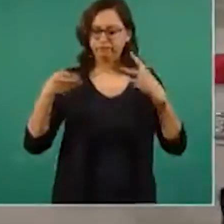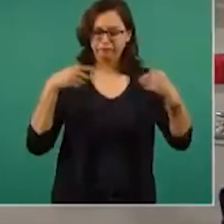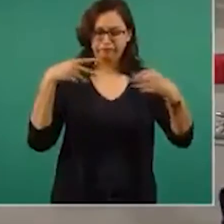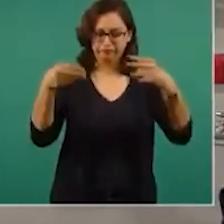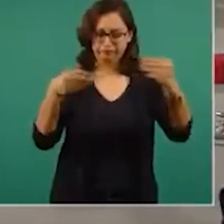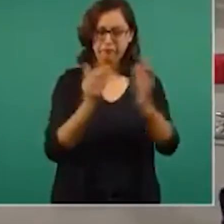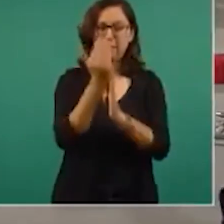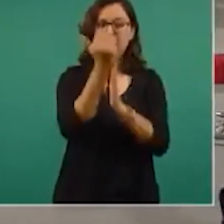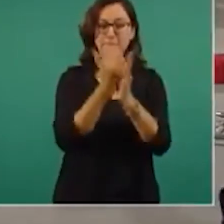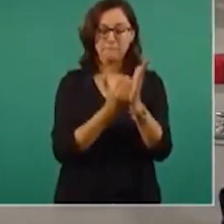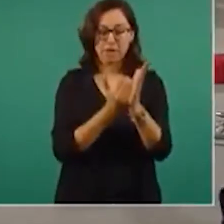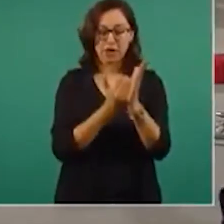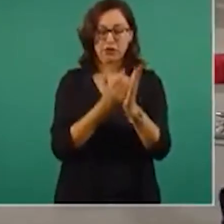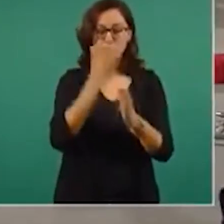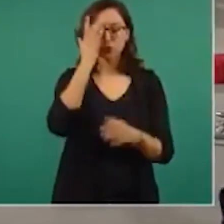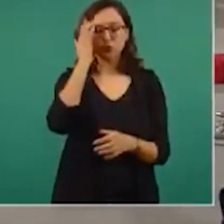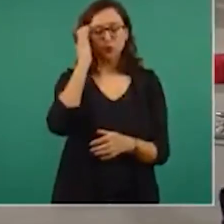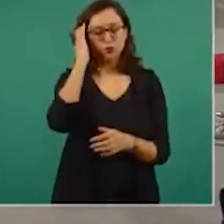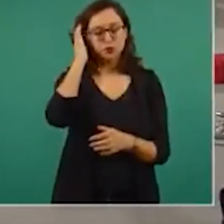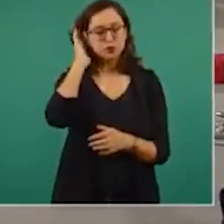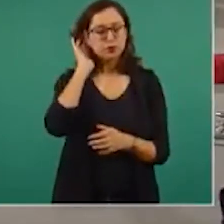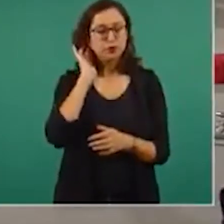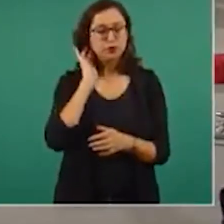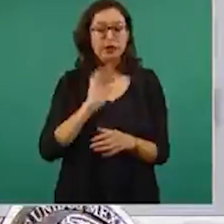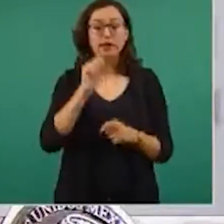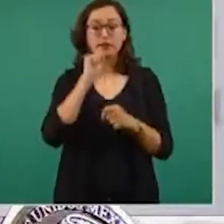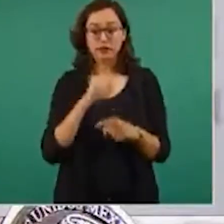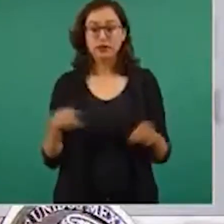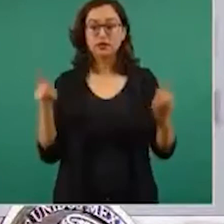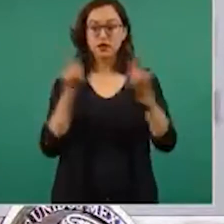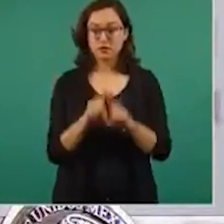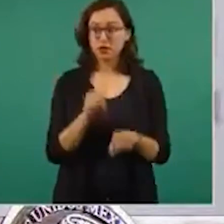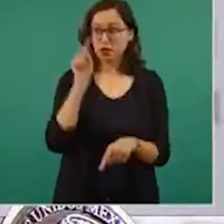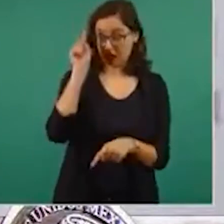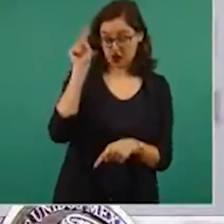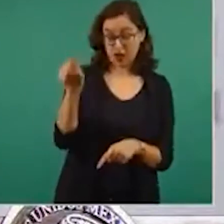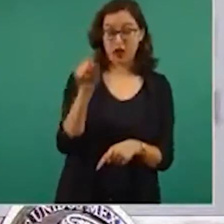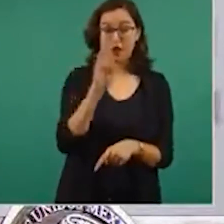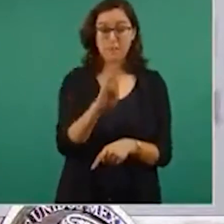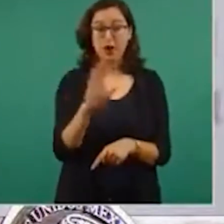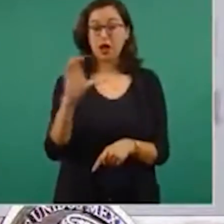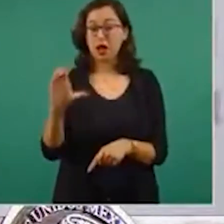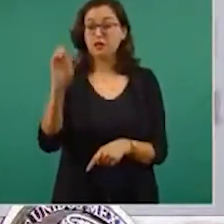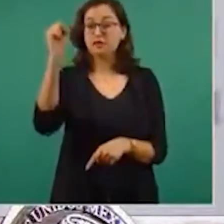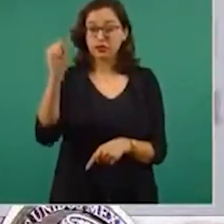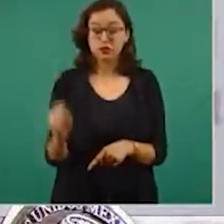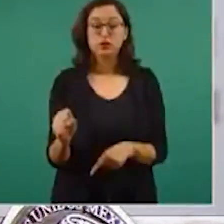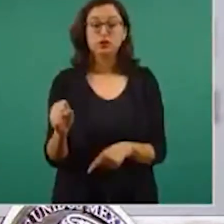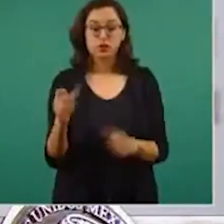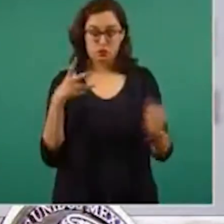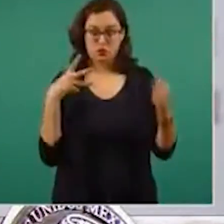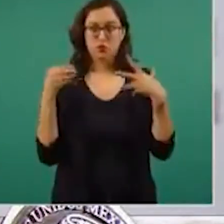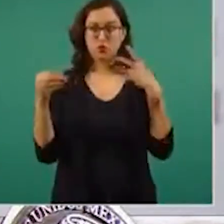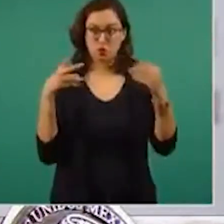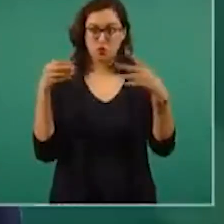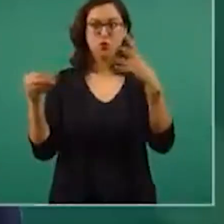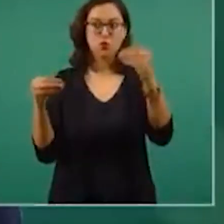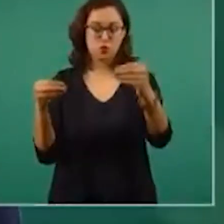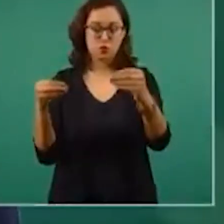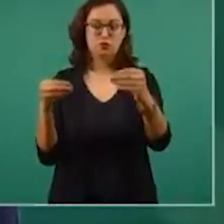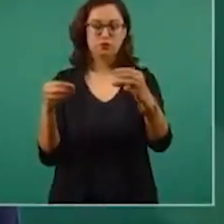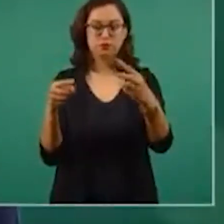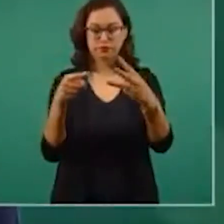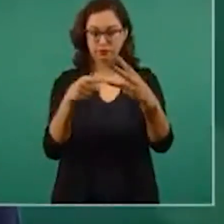También están en al alza Baja California Sur y con menor intensidad, considerablemente